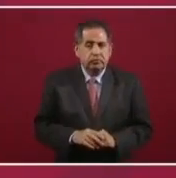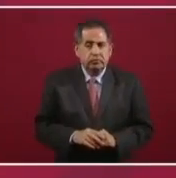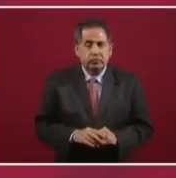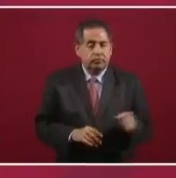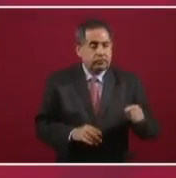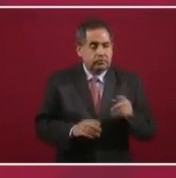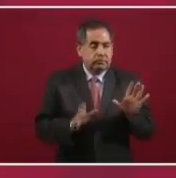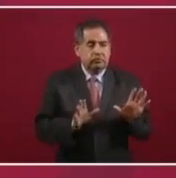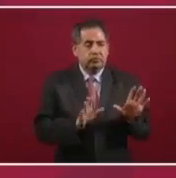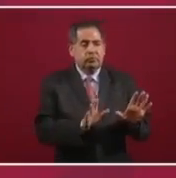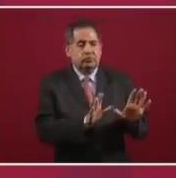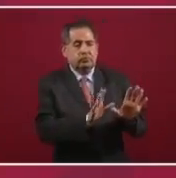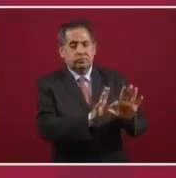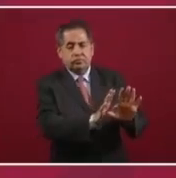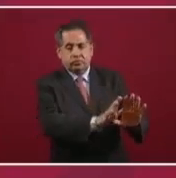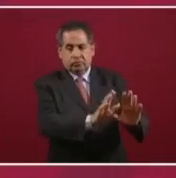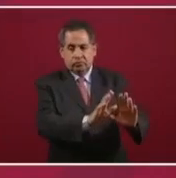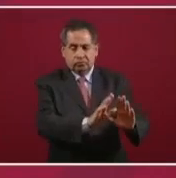se les aísle,